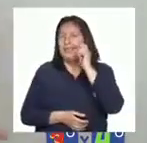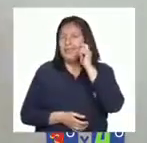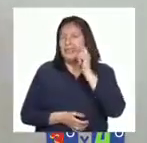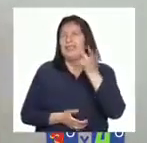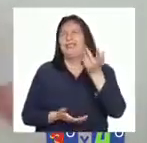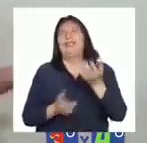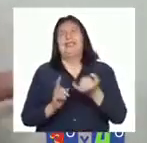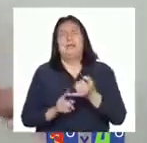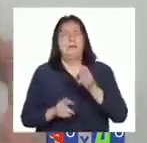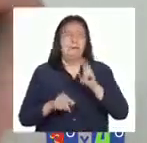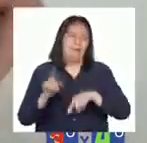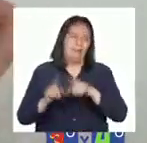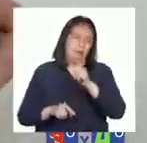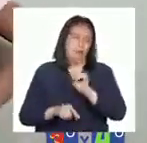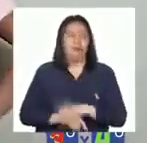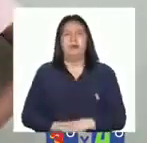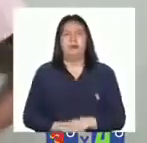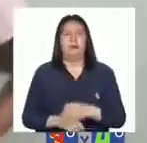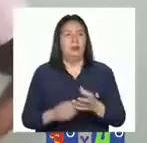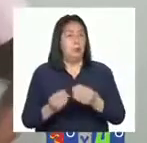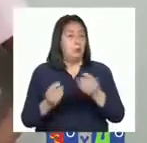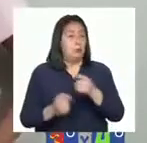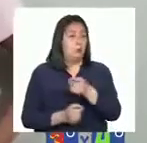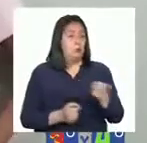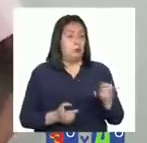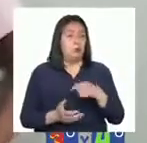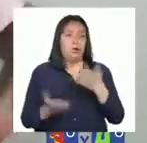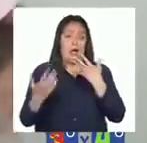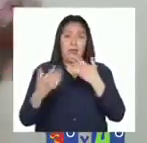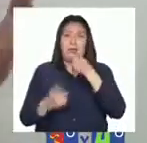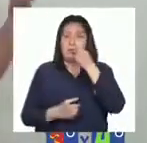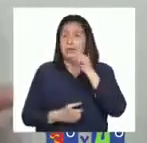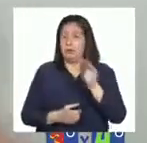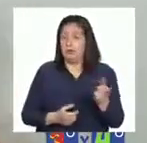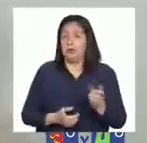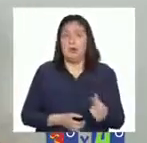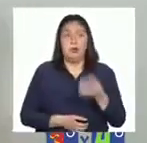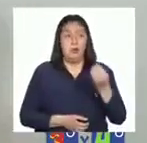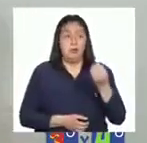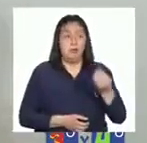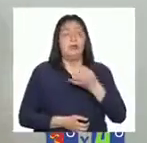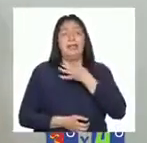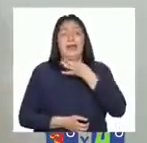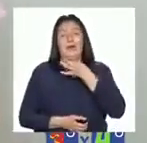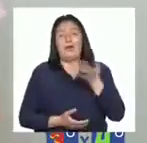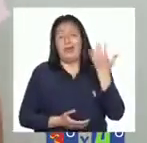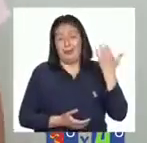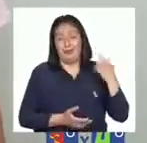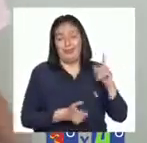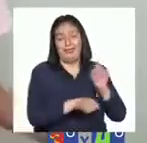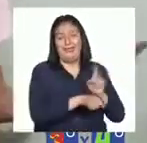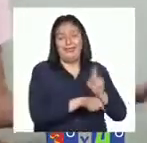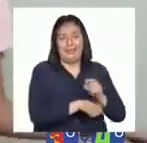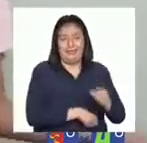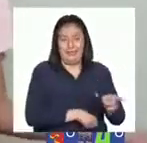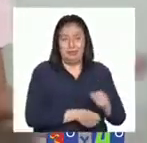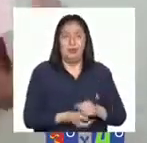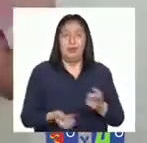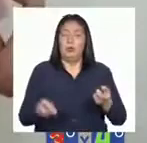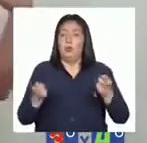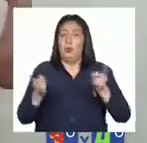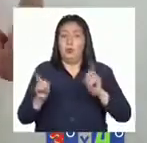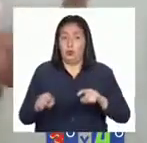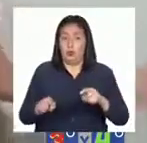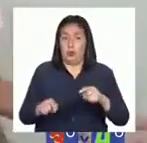tíos, tías y primos. Muchos de ellos hablan quechua porque los abuelitos le han enseñado. Y es que